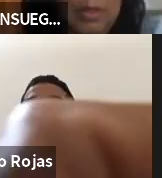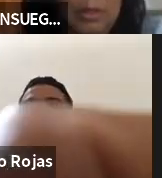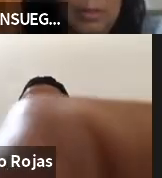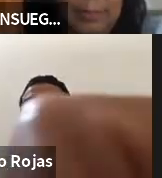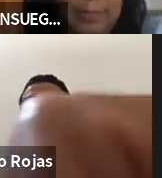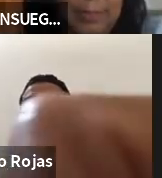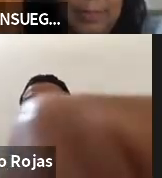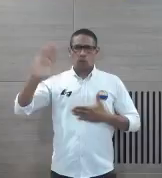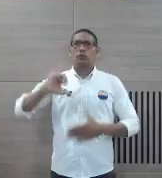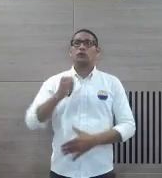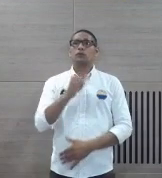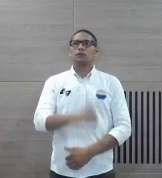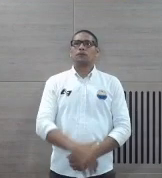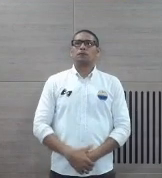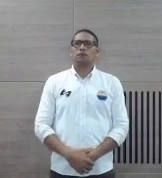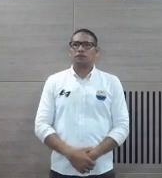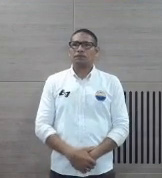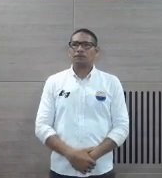Sí, juro. Si así lo hicieren,